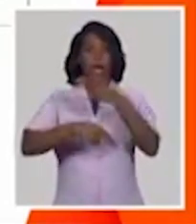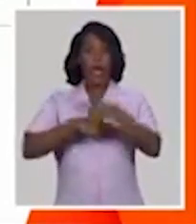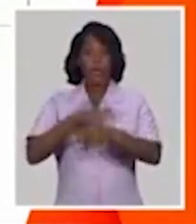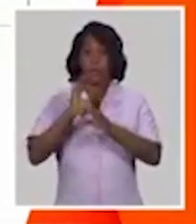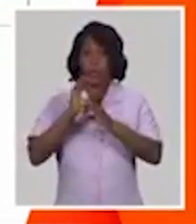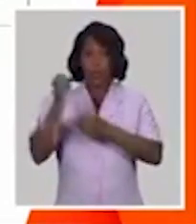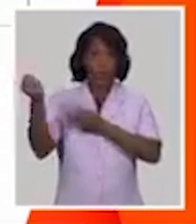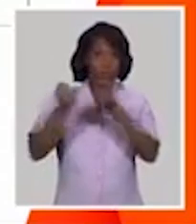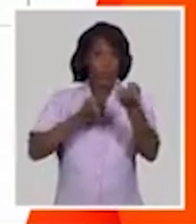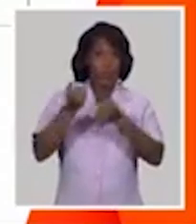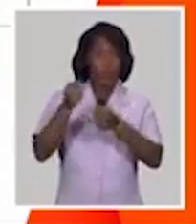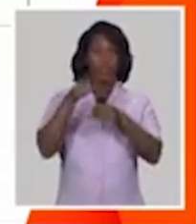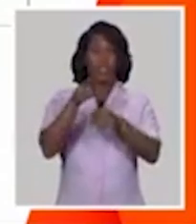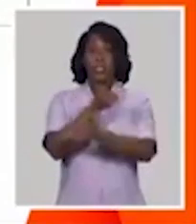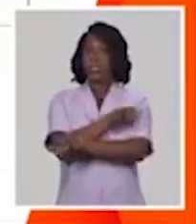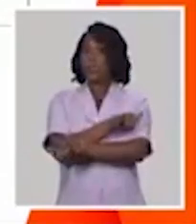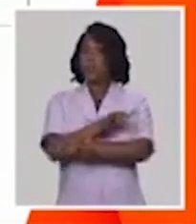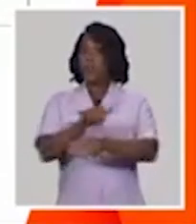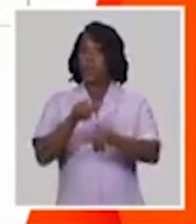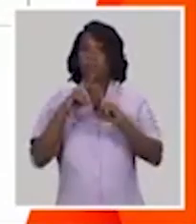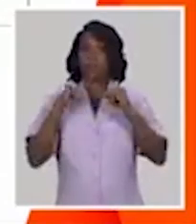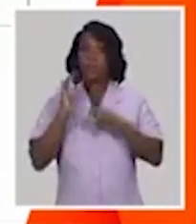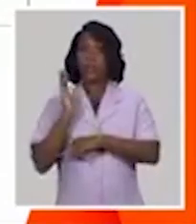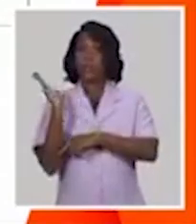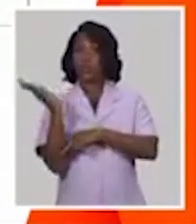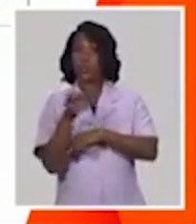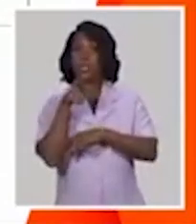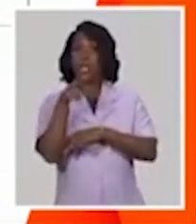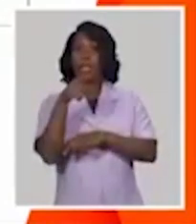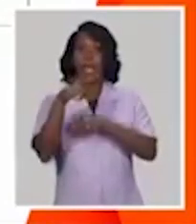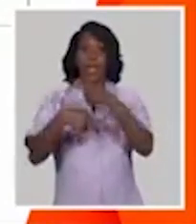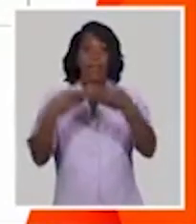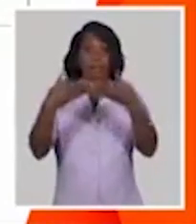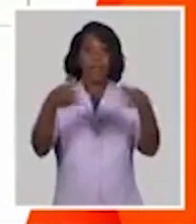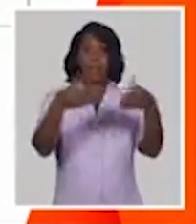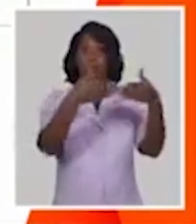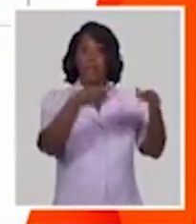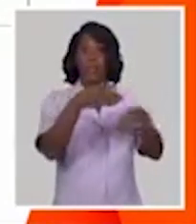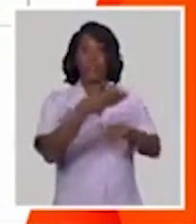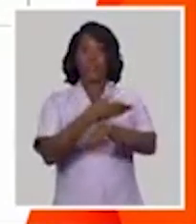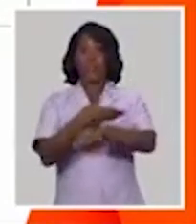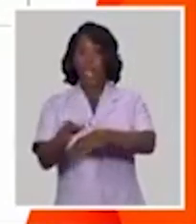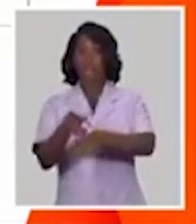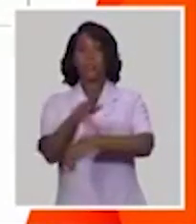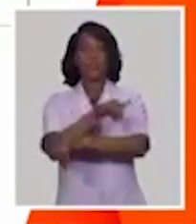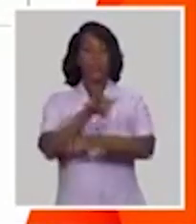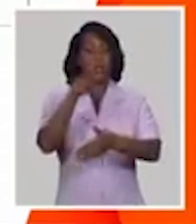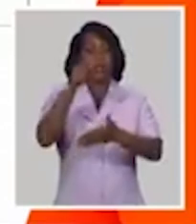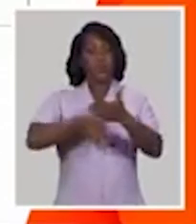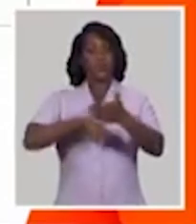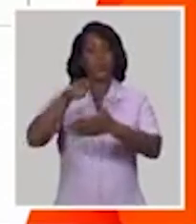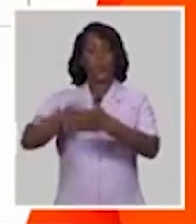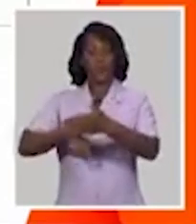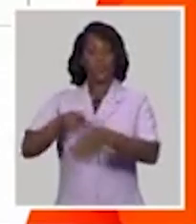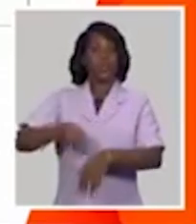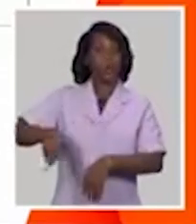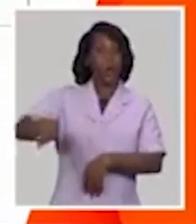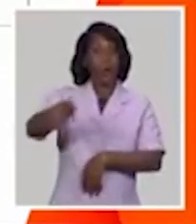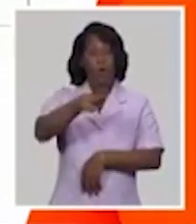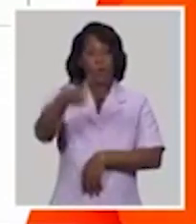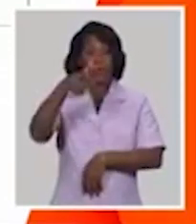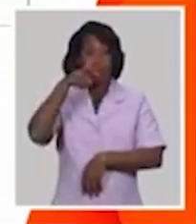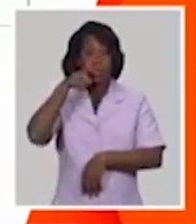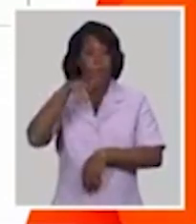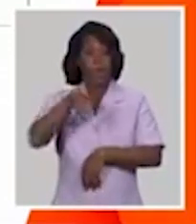la Dirección Estatal de Comercio durante el periodo que perdure esta situación especial de enfrentamiento. Y los consejos de la